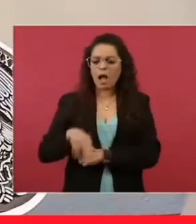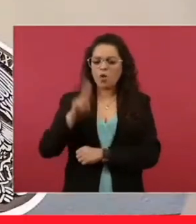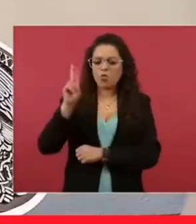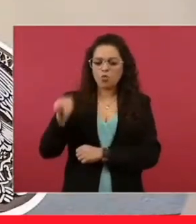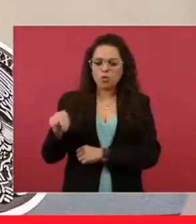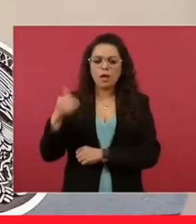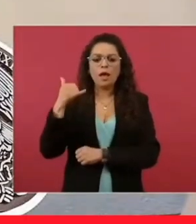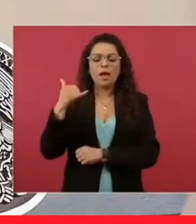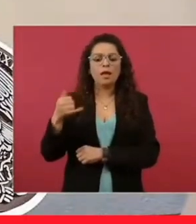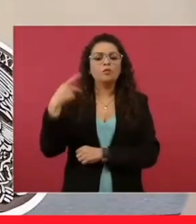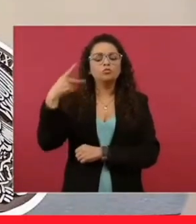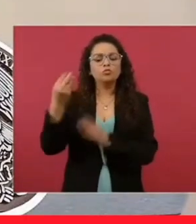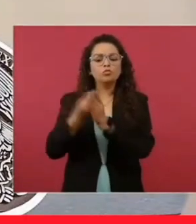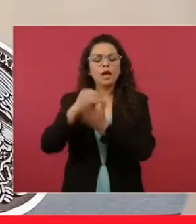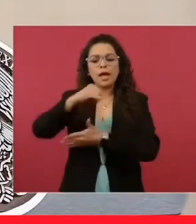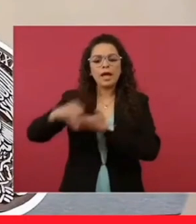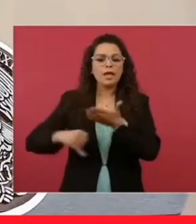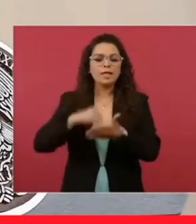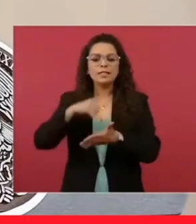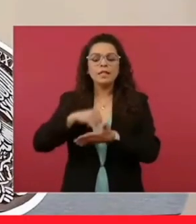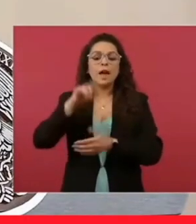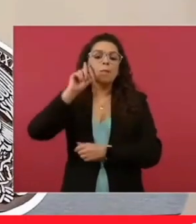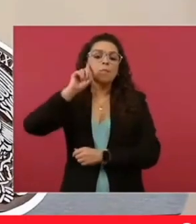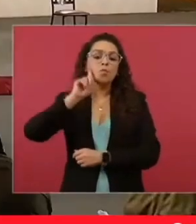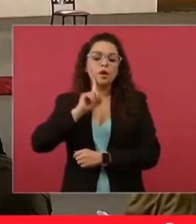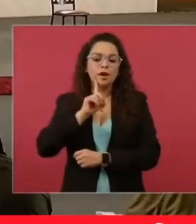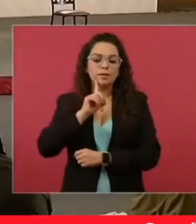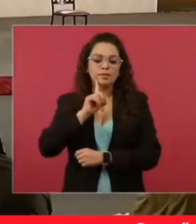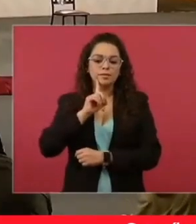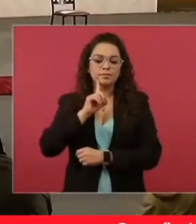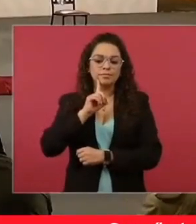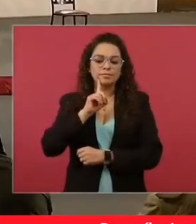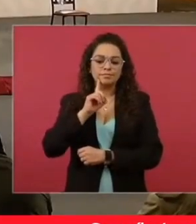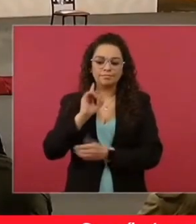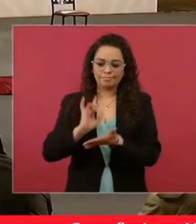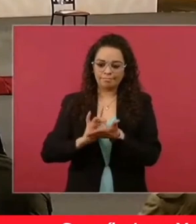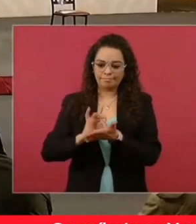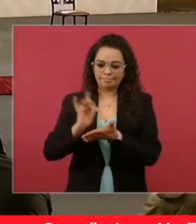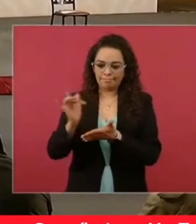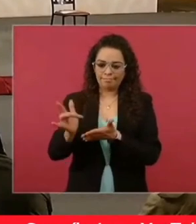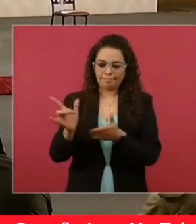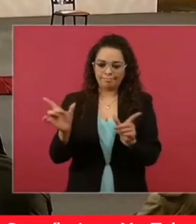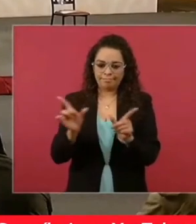Isla Mujeres Espero que aprecien el video gracias